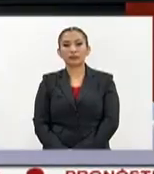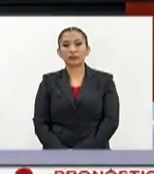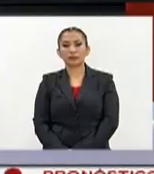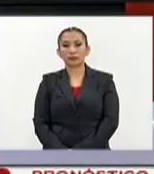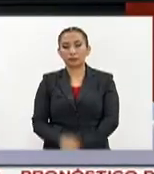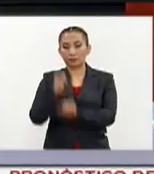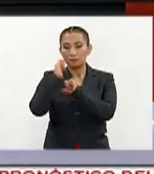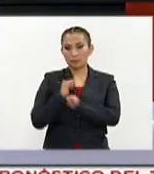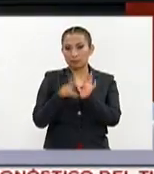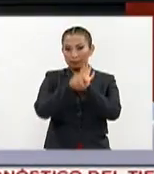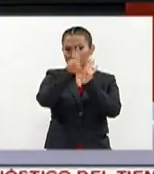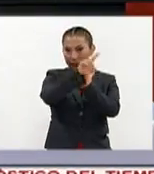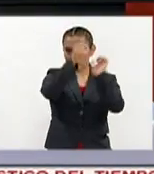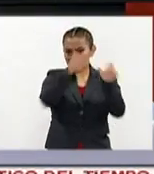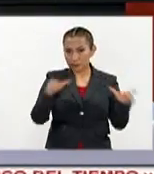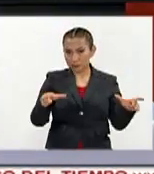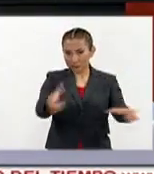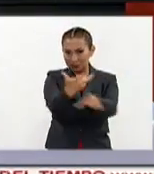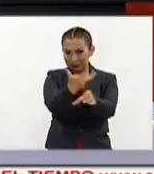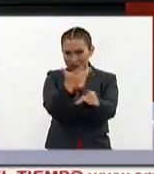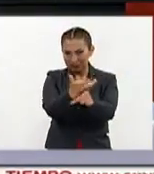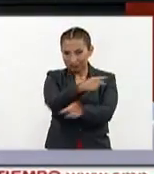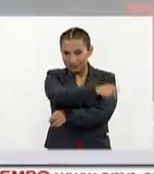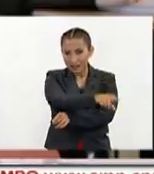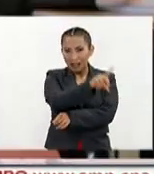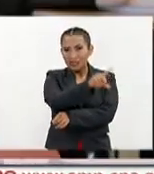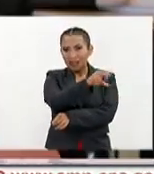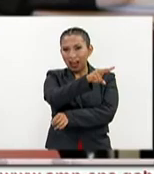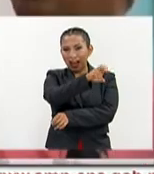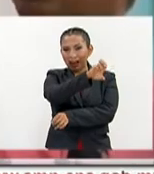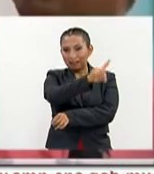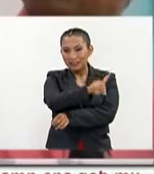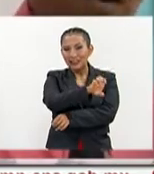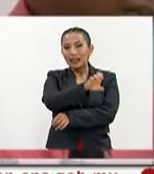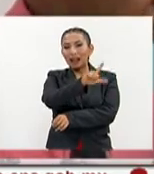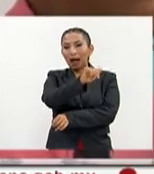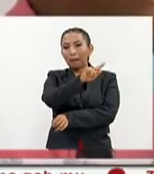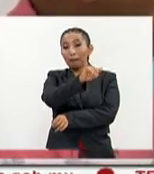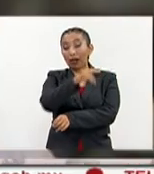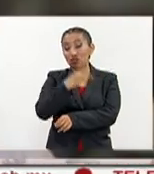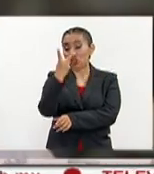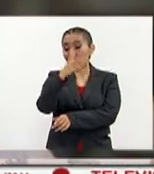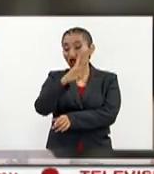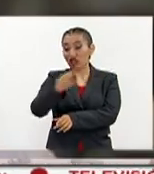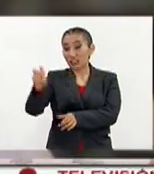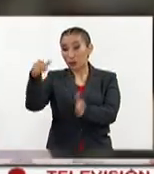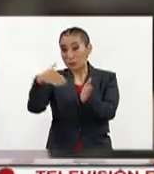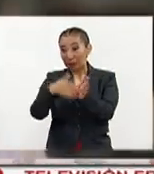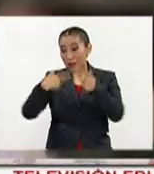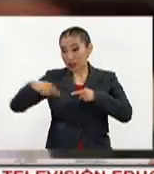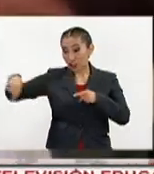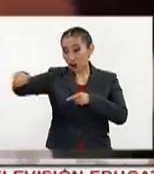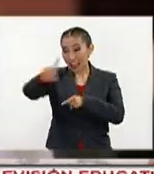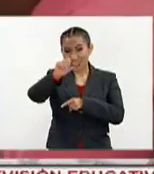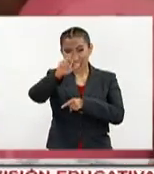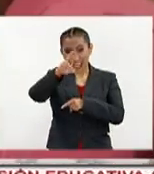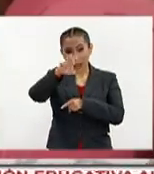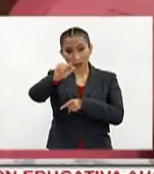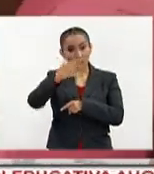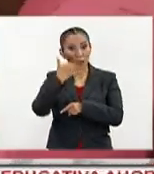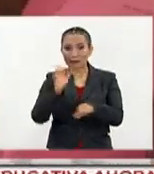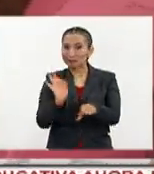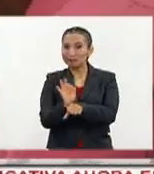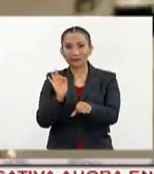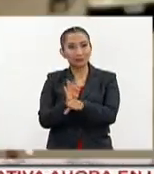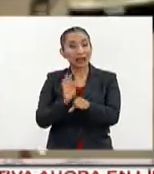El portavoz del Departamento de Seguridad Nacional de Estados Unidos, Dave Lapan, informó que cerca de 22,000 Dreamers quedaron sin protección por no renovar